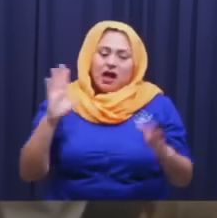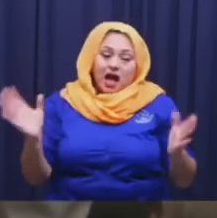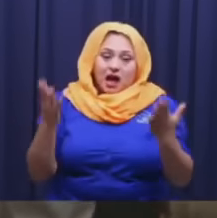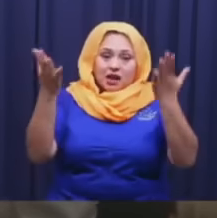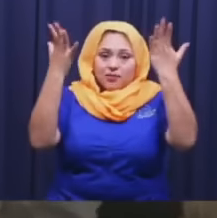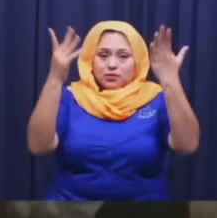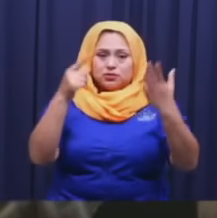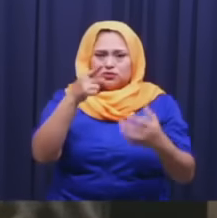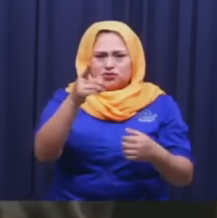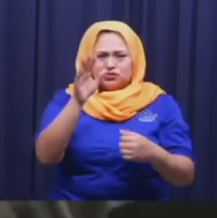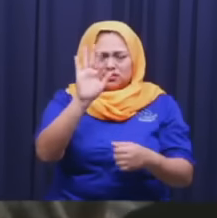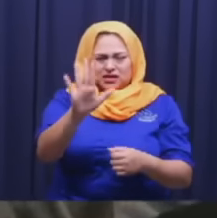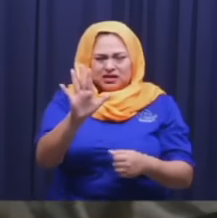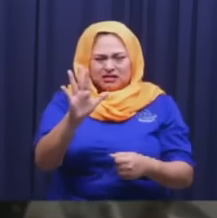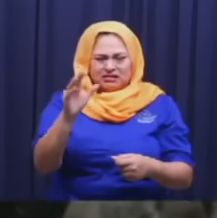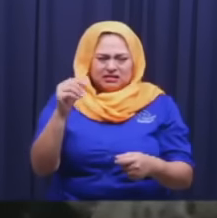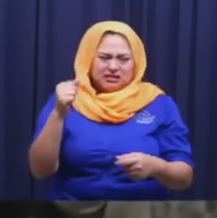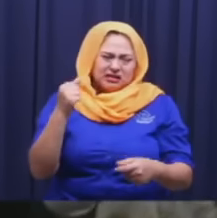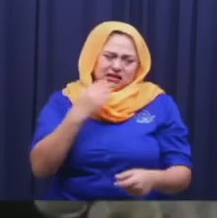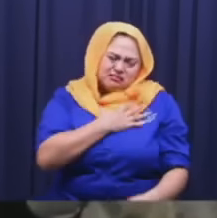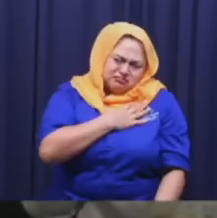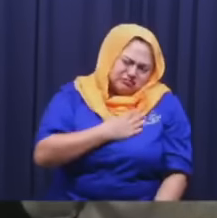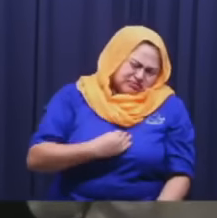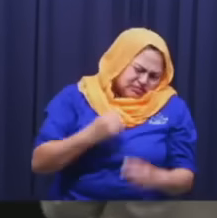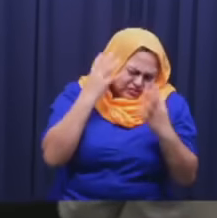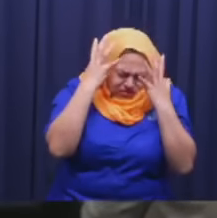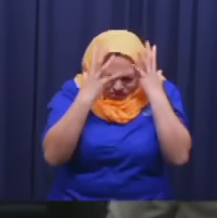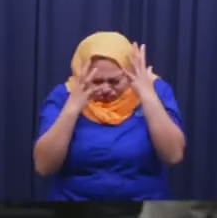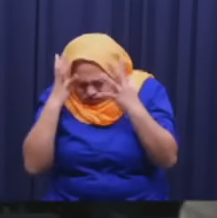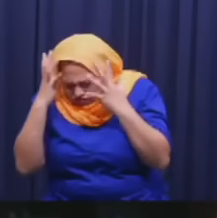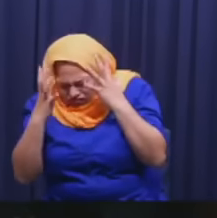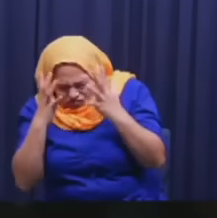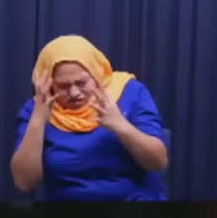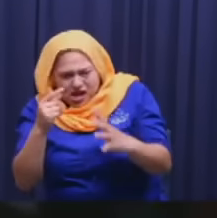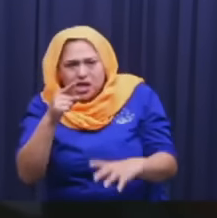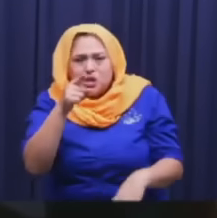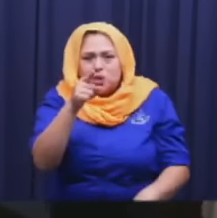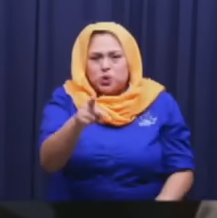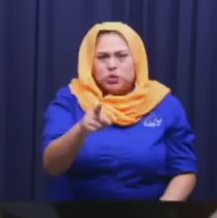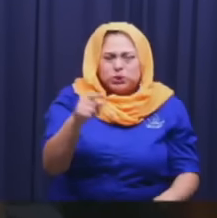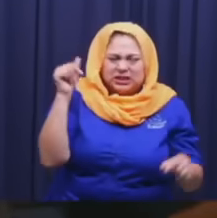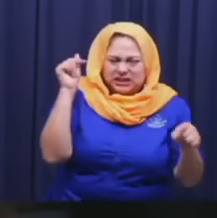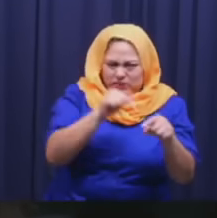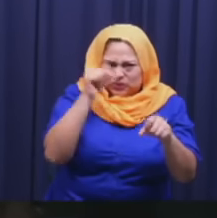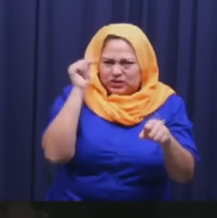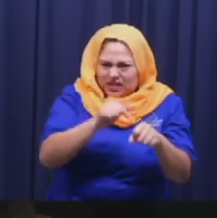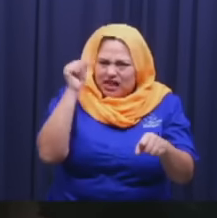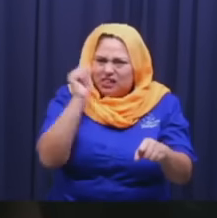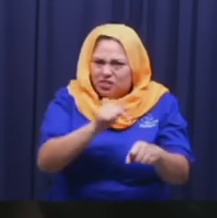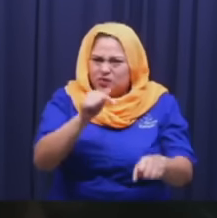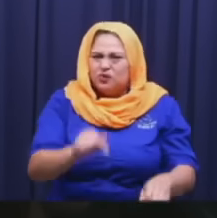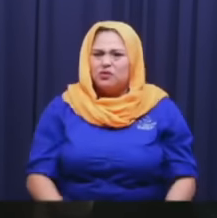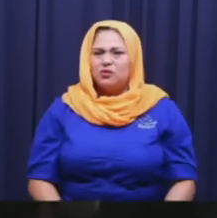estado abatido, si usted ha estado acusado,